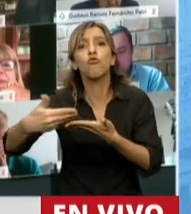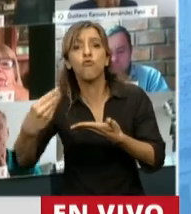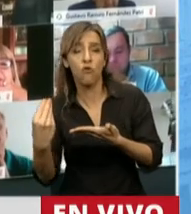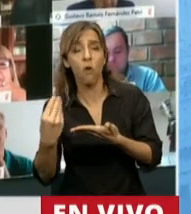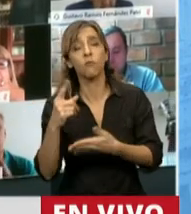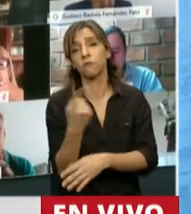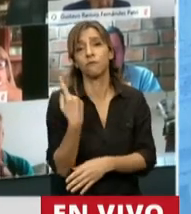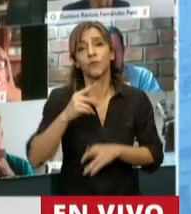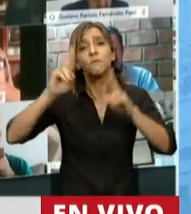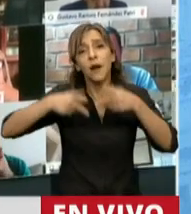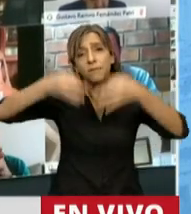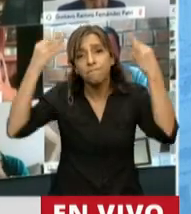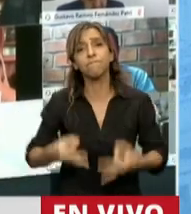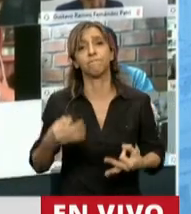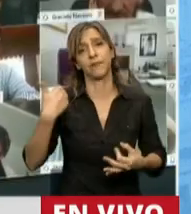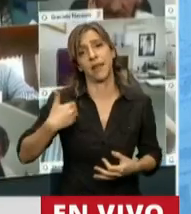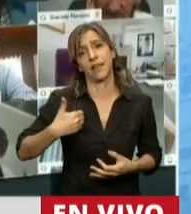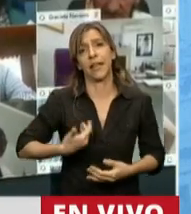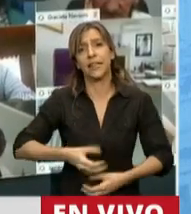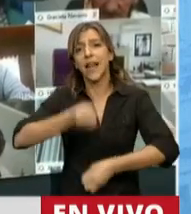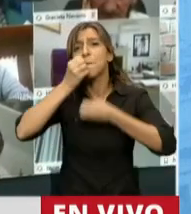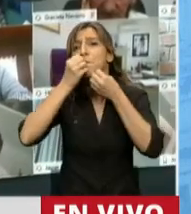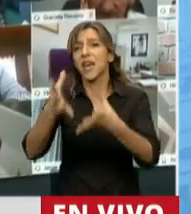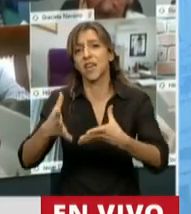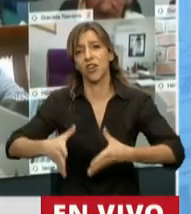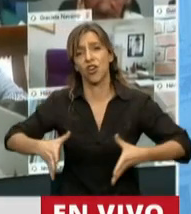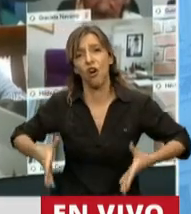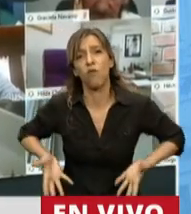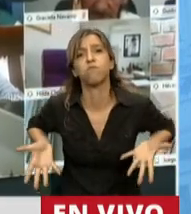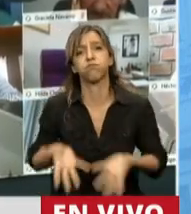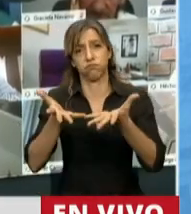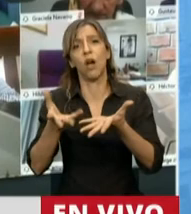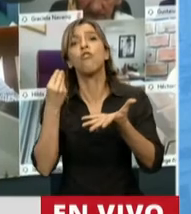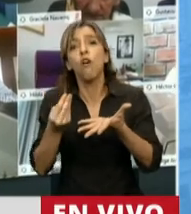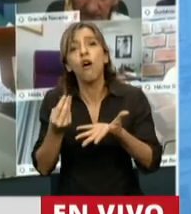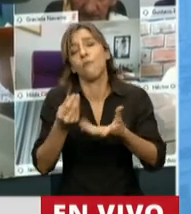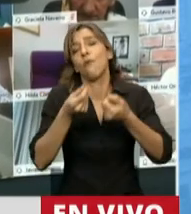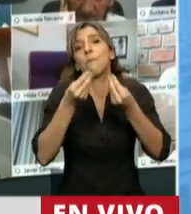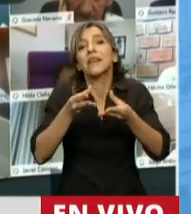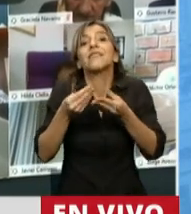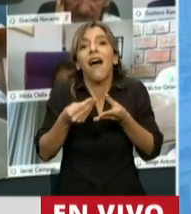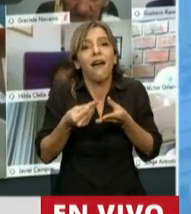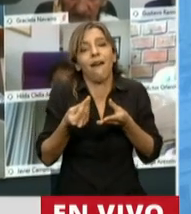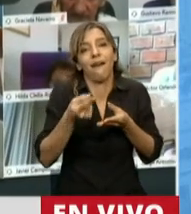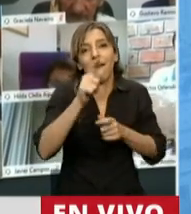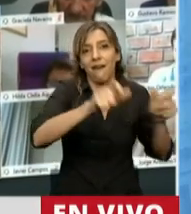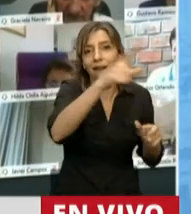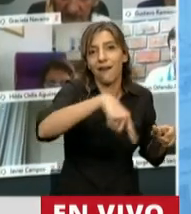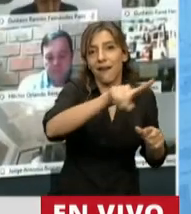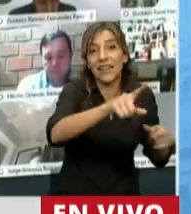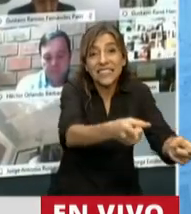levantar la Argentina, ponerla de pie, empezando por los más desprotegidos, ¿sí? Empezando por los que